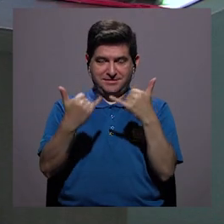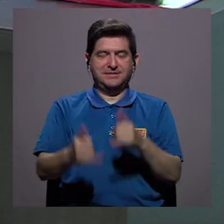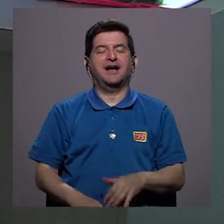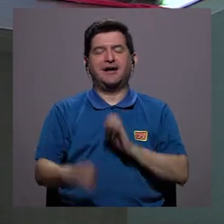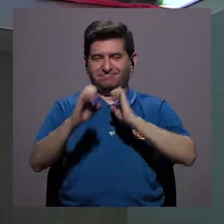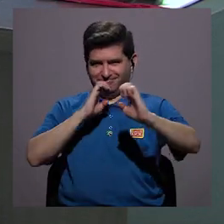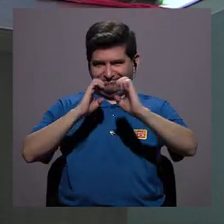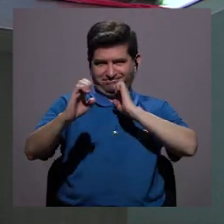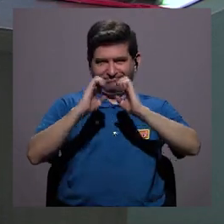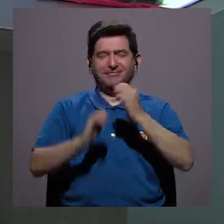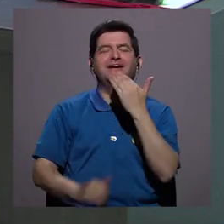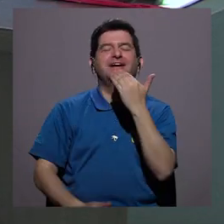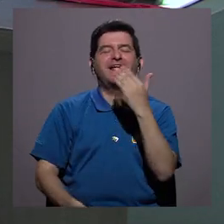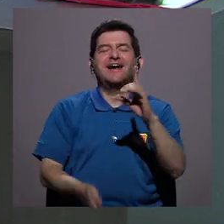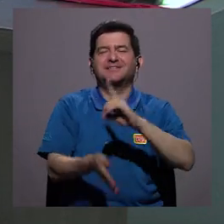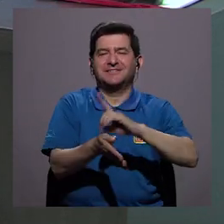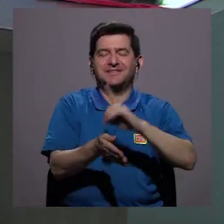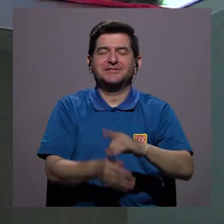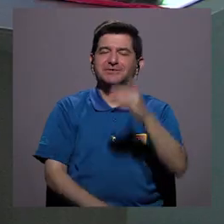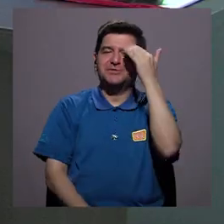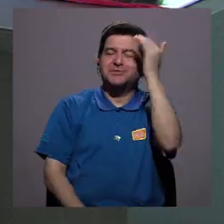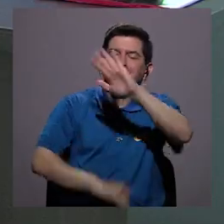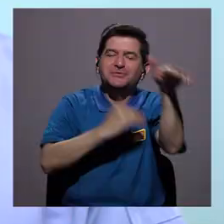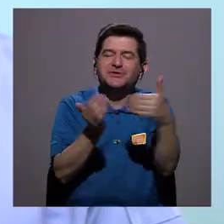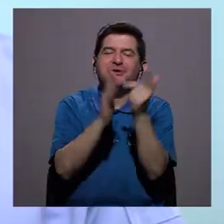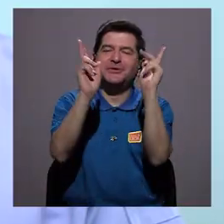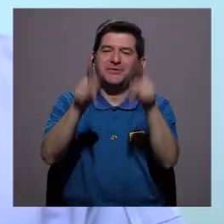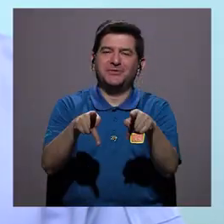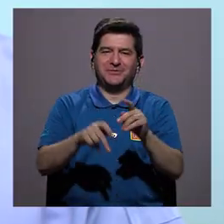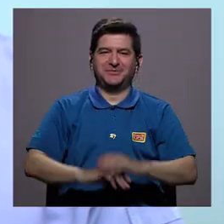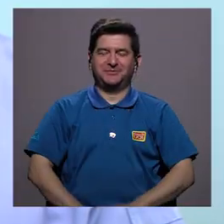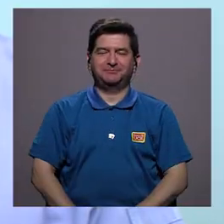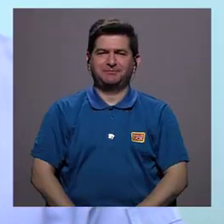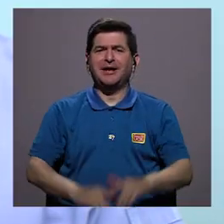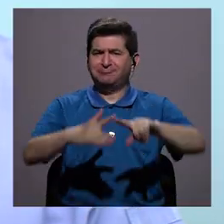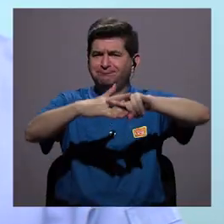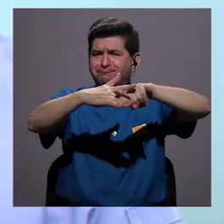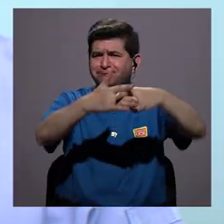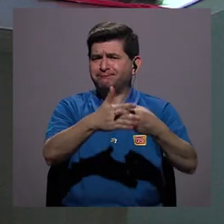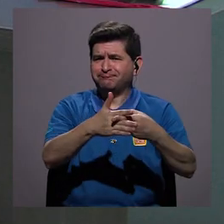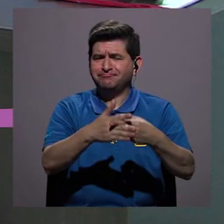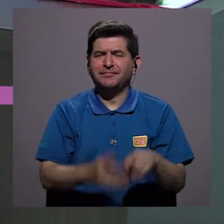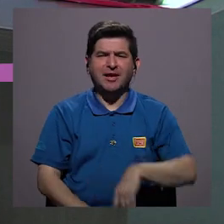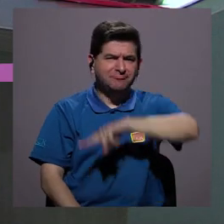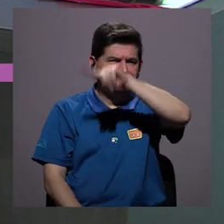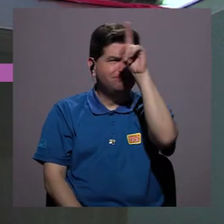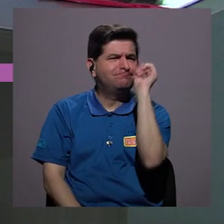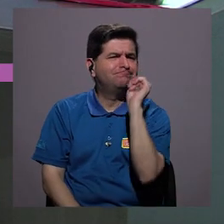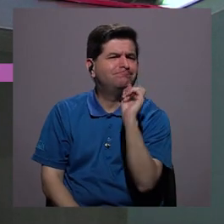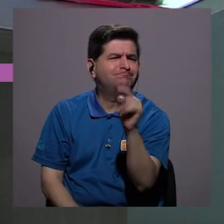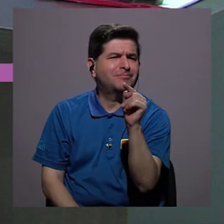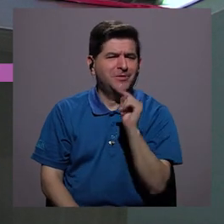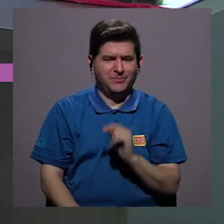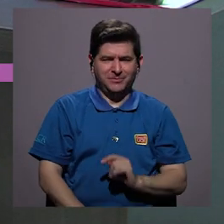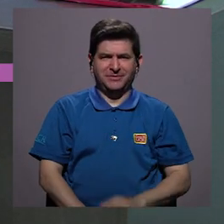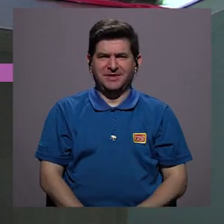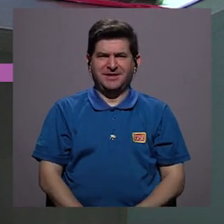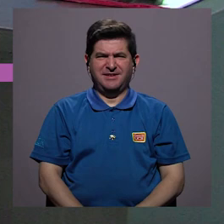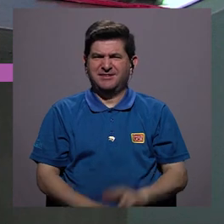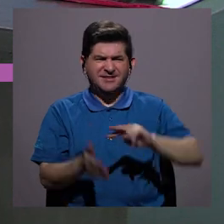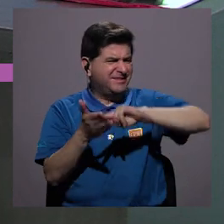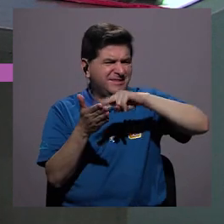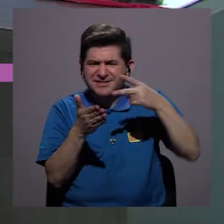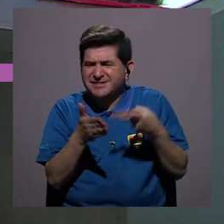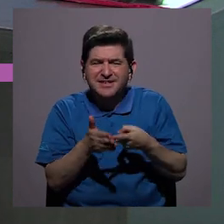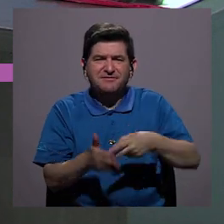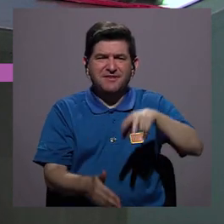Bueno, ya estamos acá para la entrevista. Gracias, doctor. Un saludo para todos. Y bueno, vamos a empezar con esta pregunta